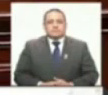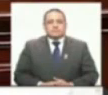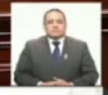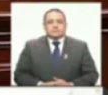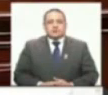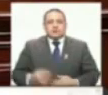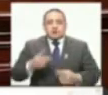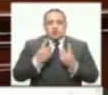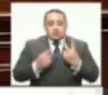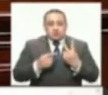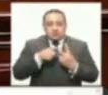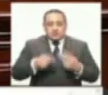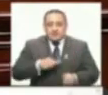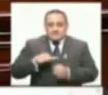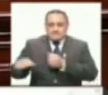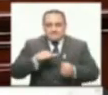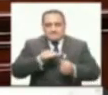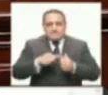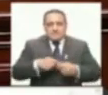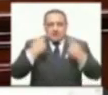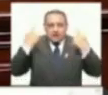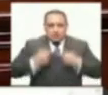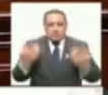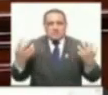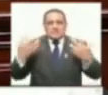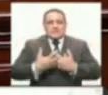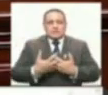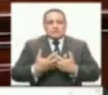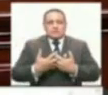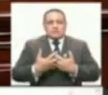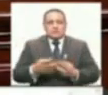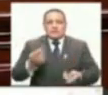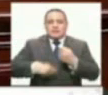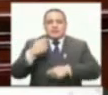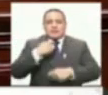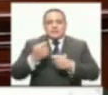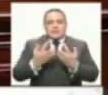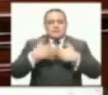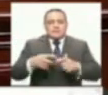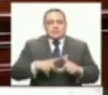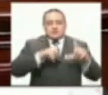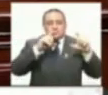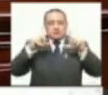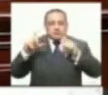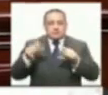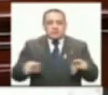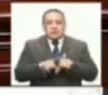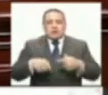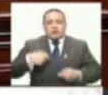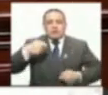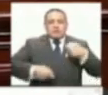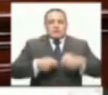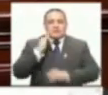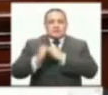Ambos serán gestionados desde la vocación de integración de mercados locales y turismo con